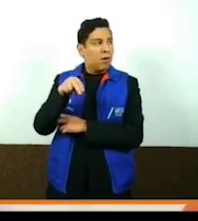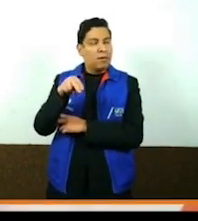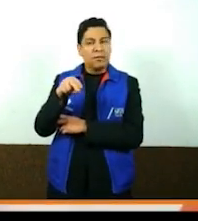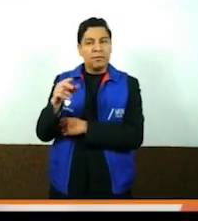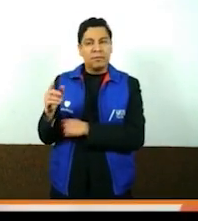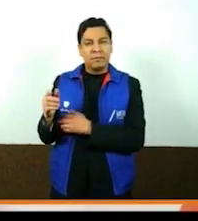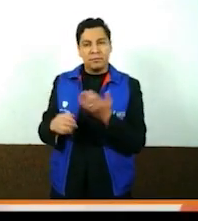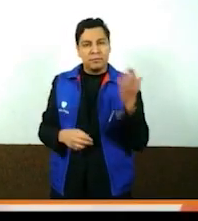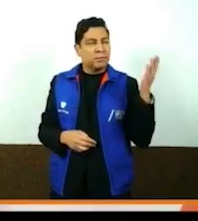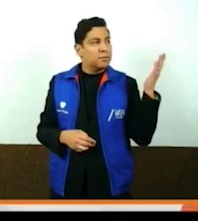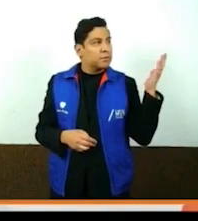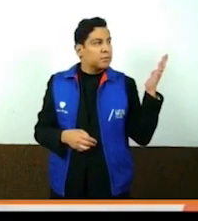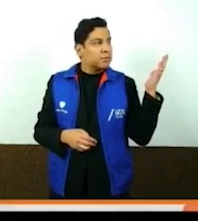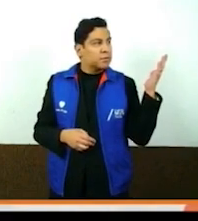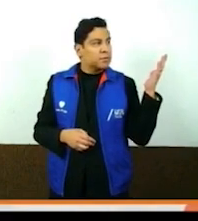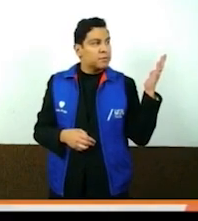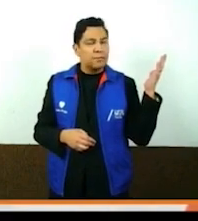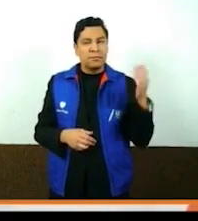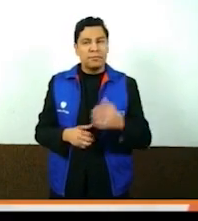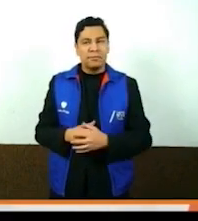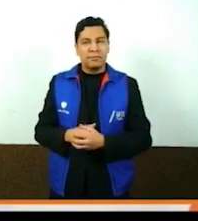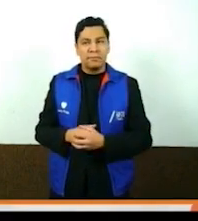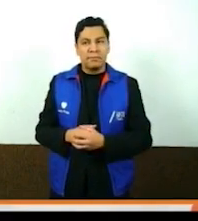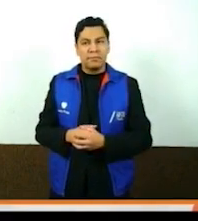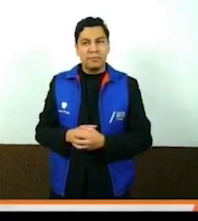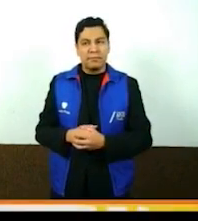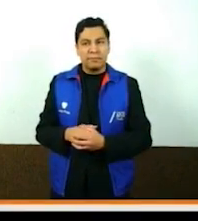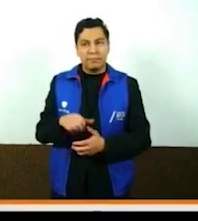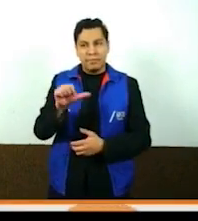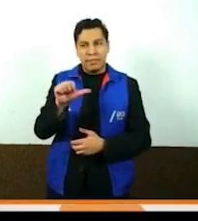Juan Alberto Corona Medina.